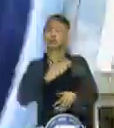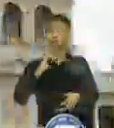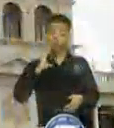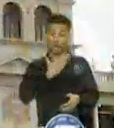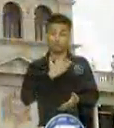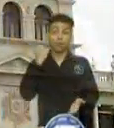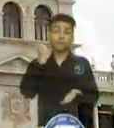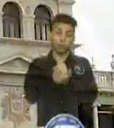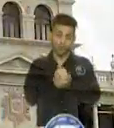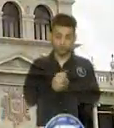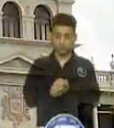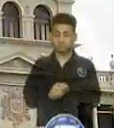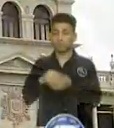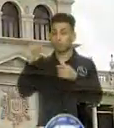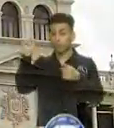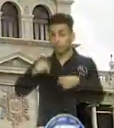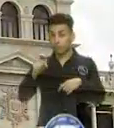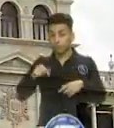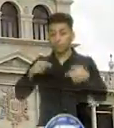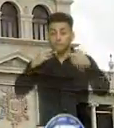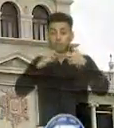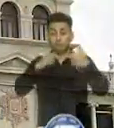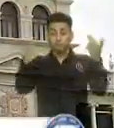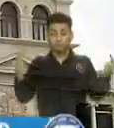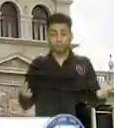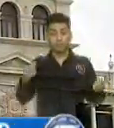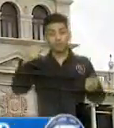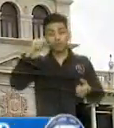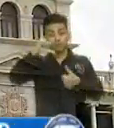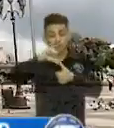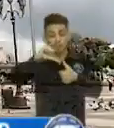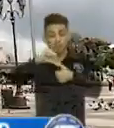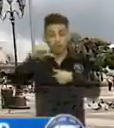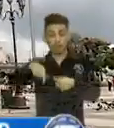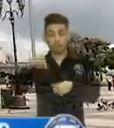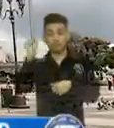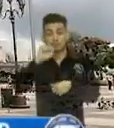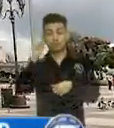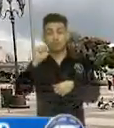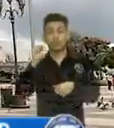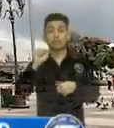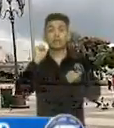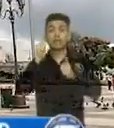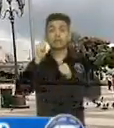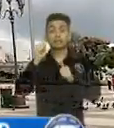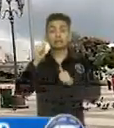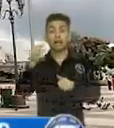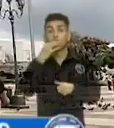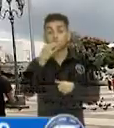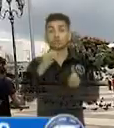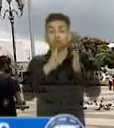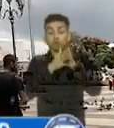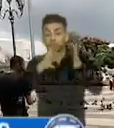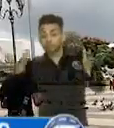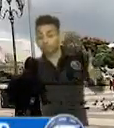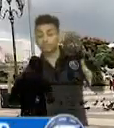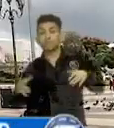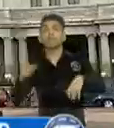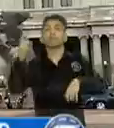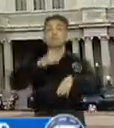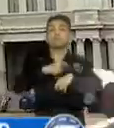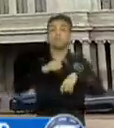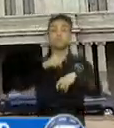en el diario de centroamérica se publicó este sábado 15 de agosto la ampliación del estado de calamidad derivado de la emergencia